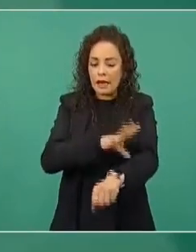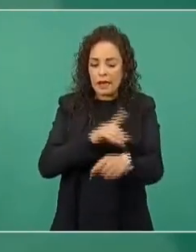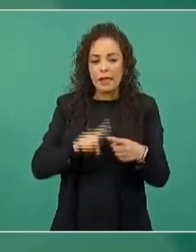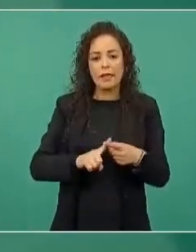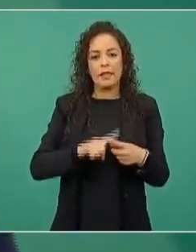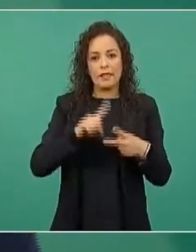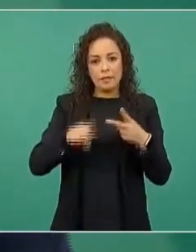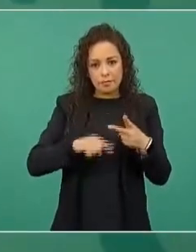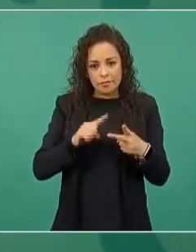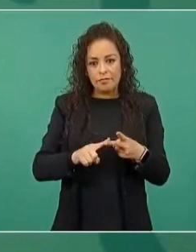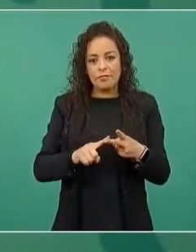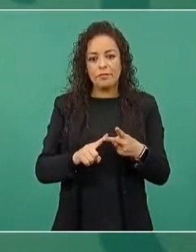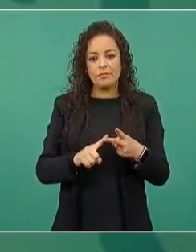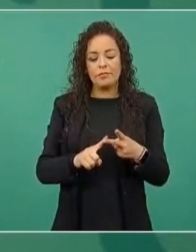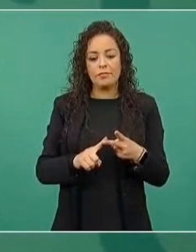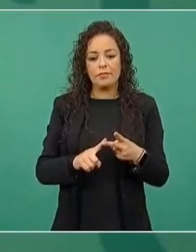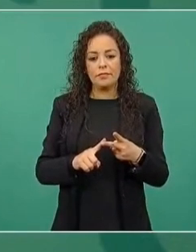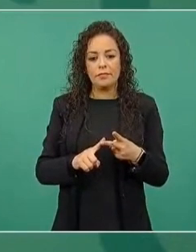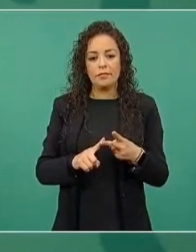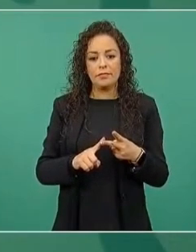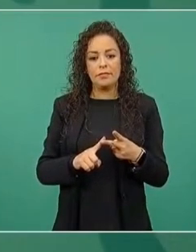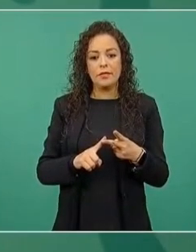y